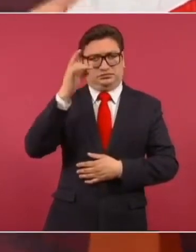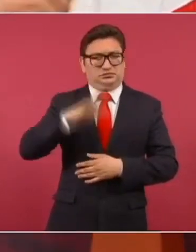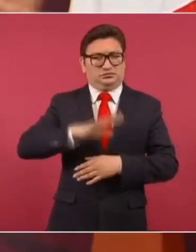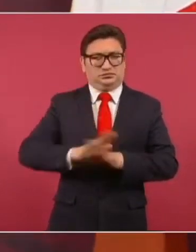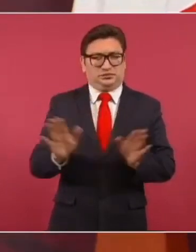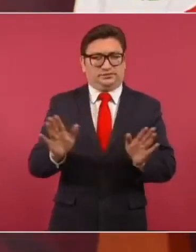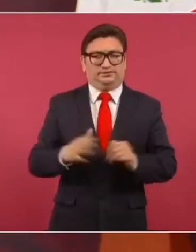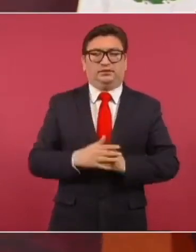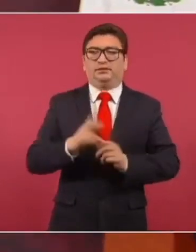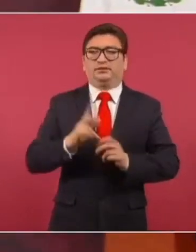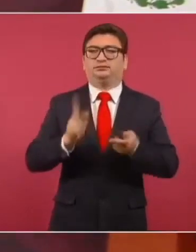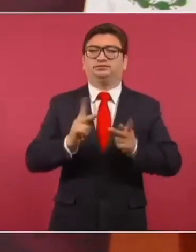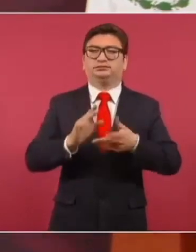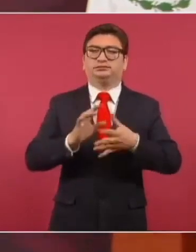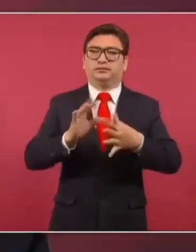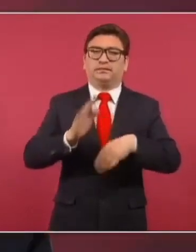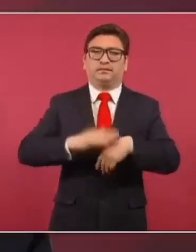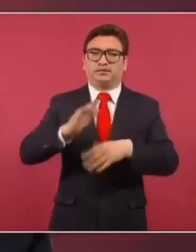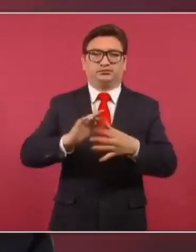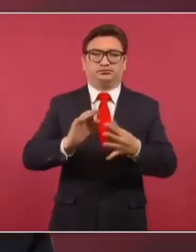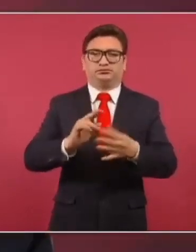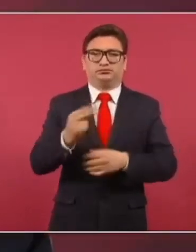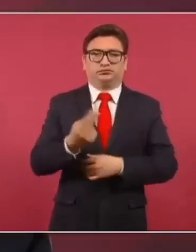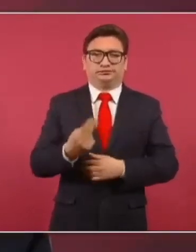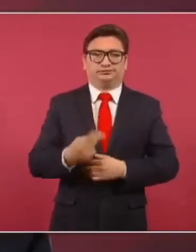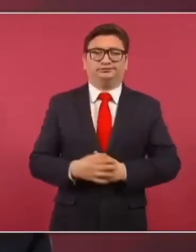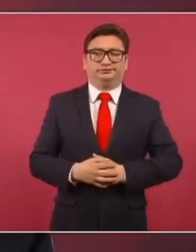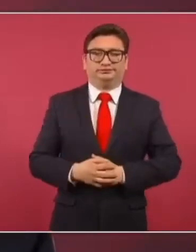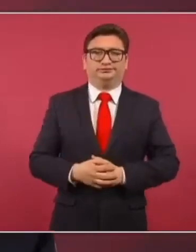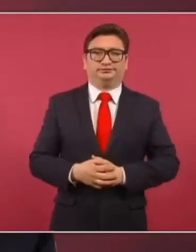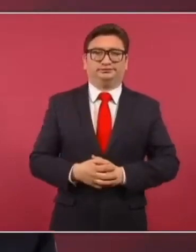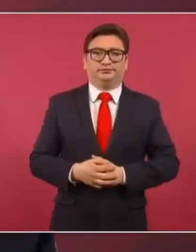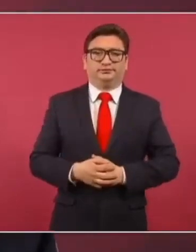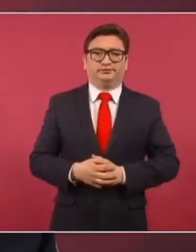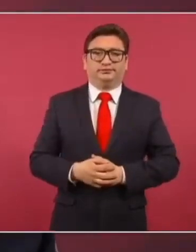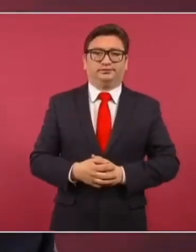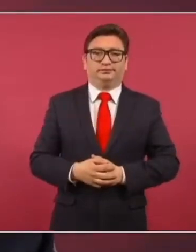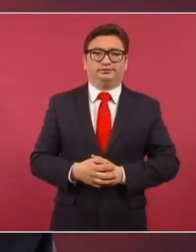seguir hablando de lo mismo.